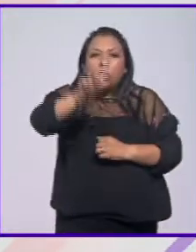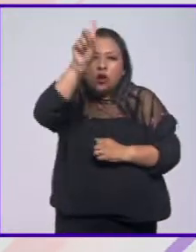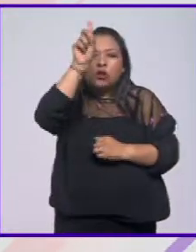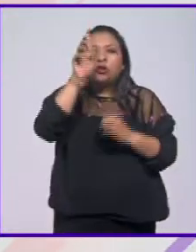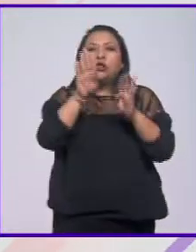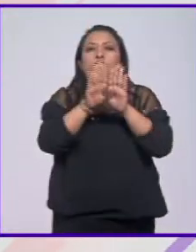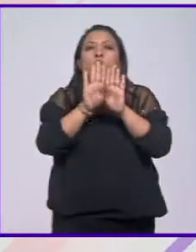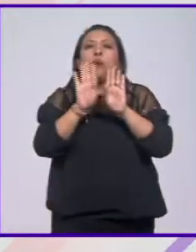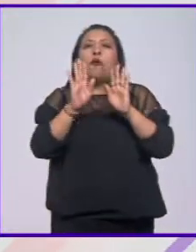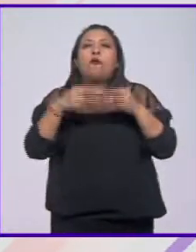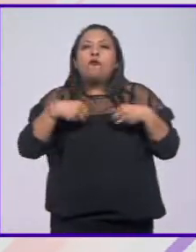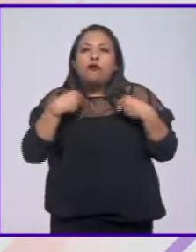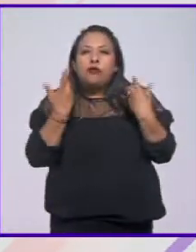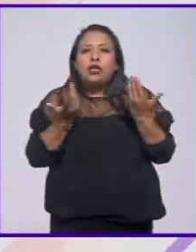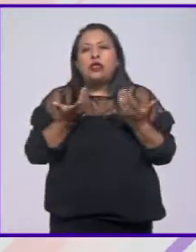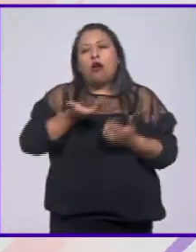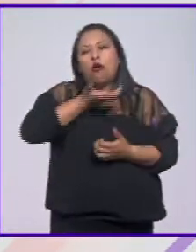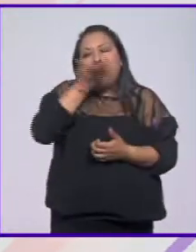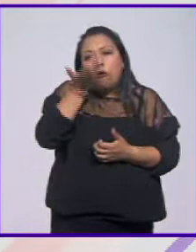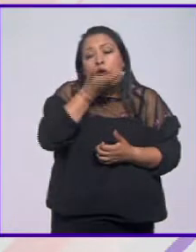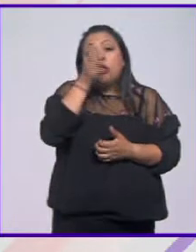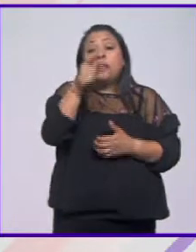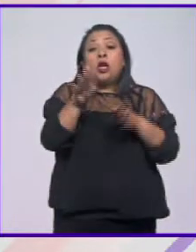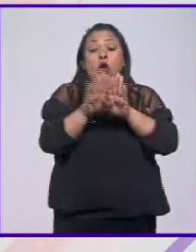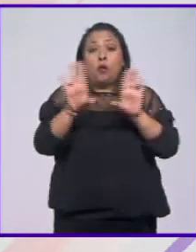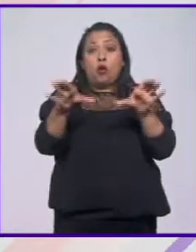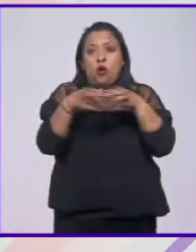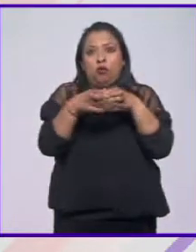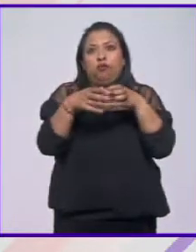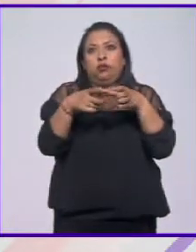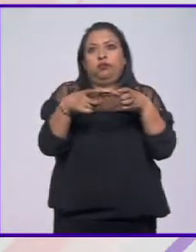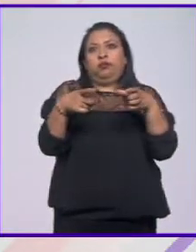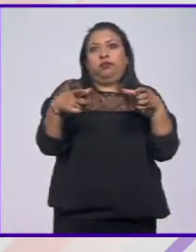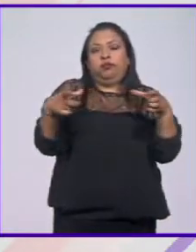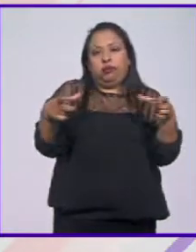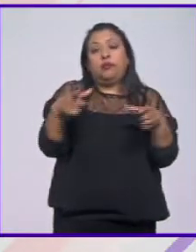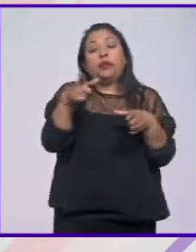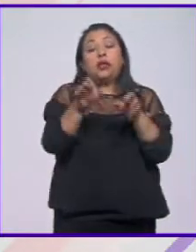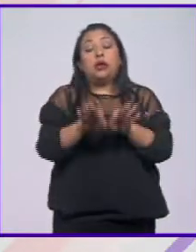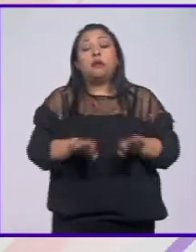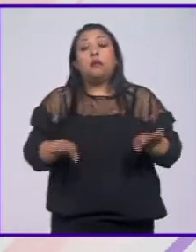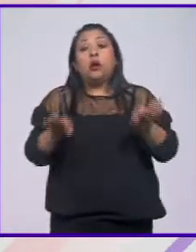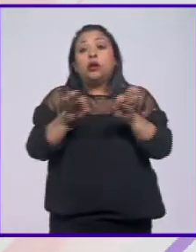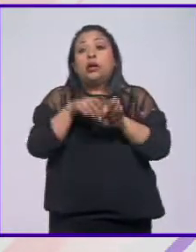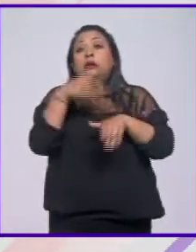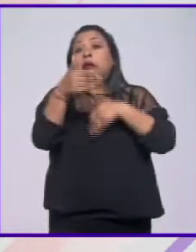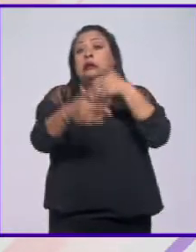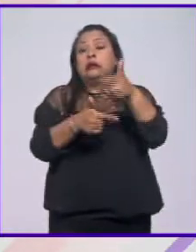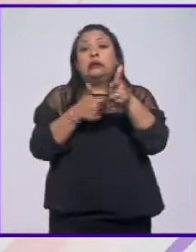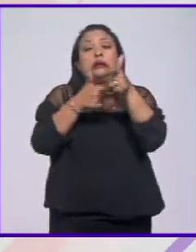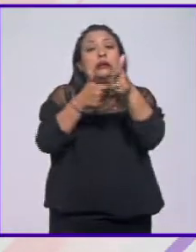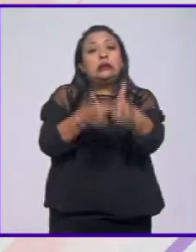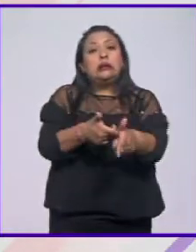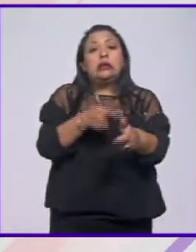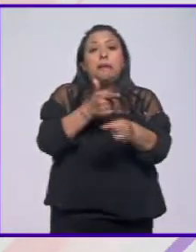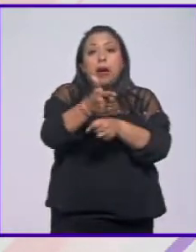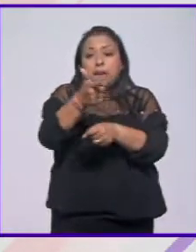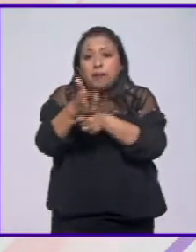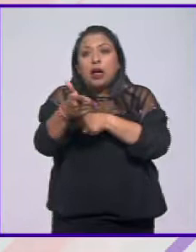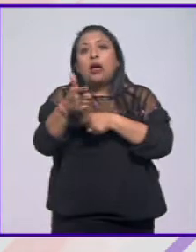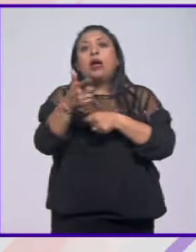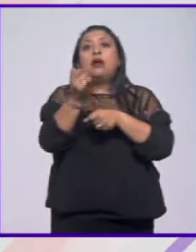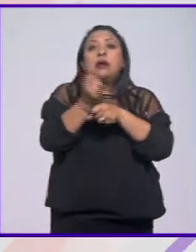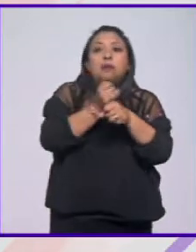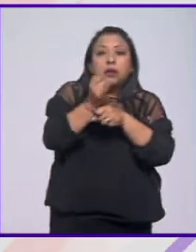cómo era su forma de vida, cómo también la civilización crecía. Importante seguir estos descubrimientos,